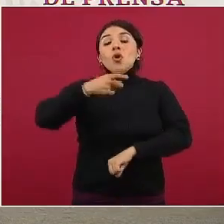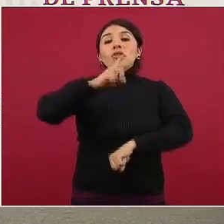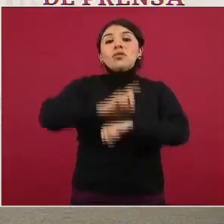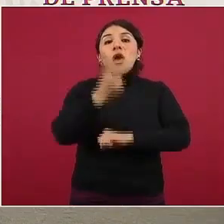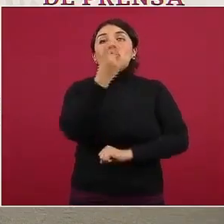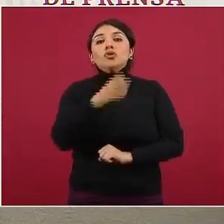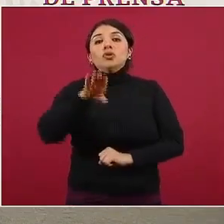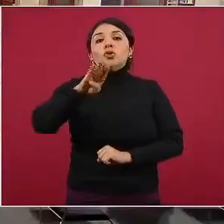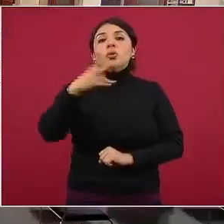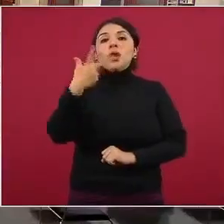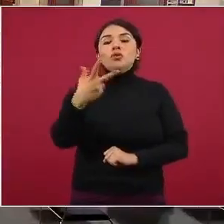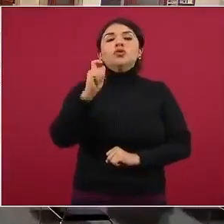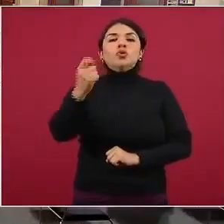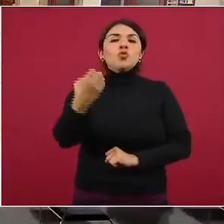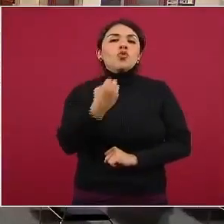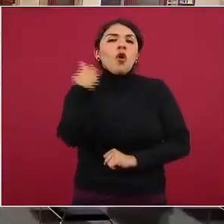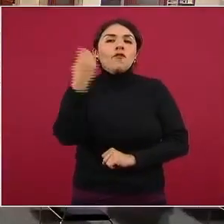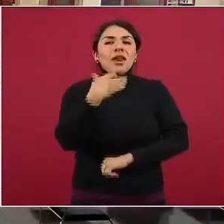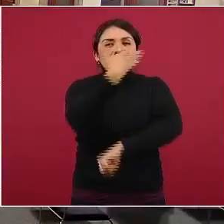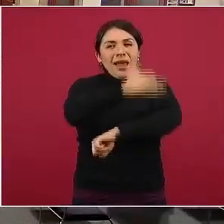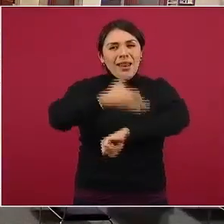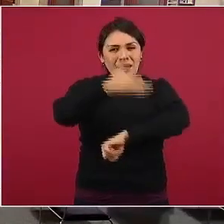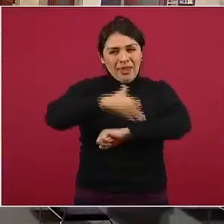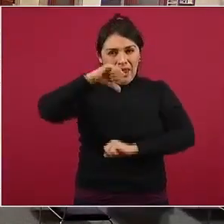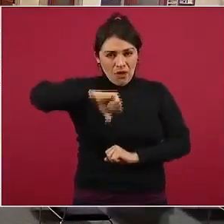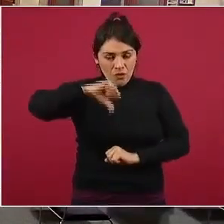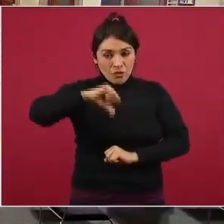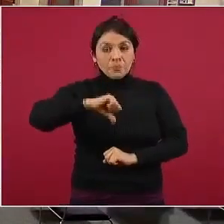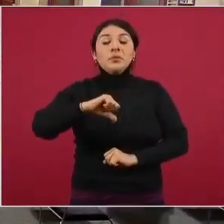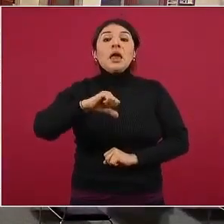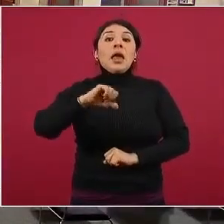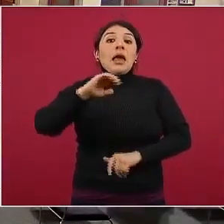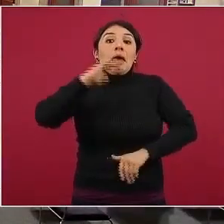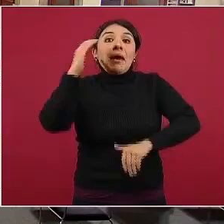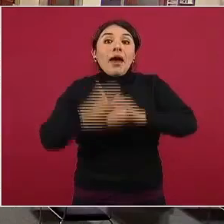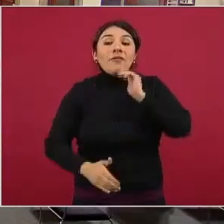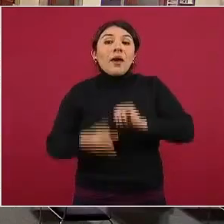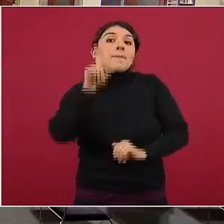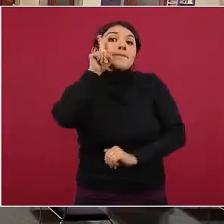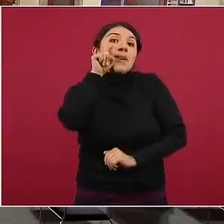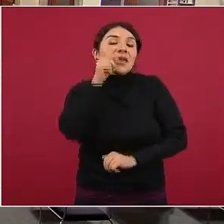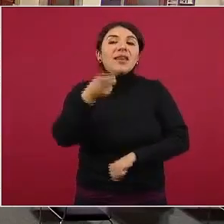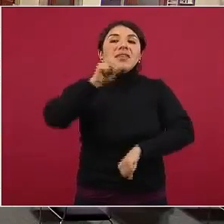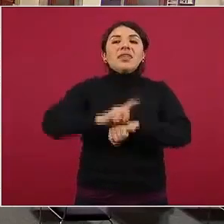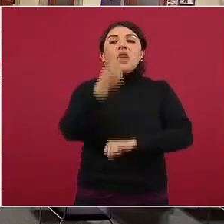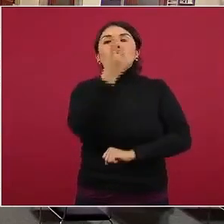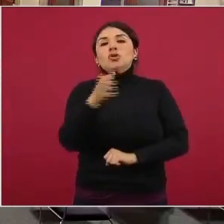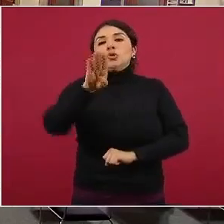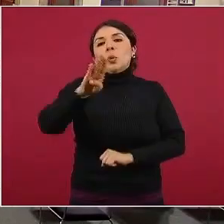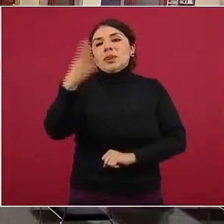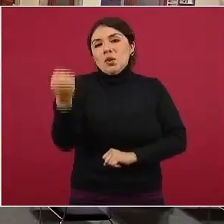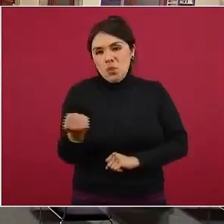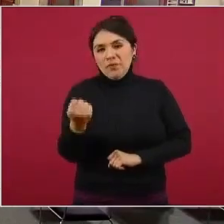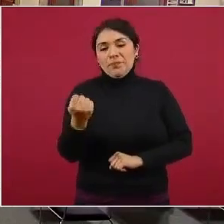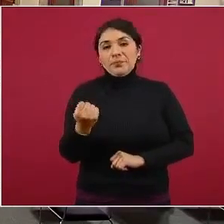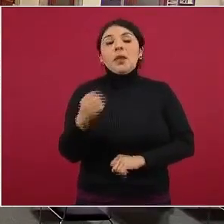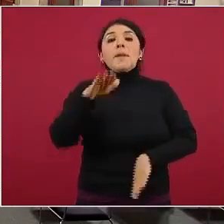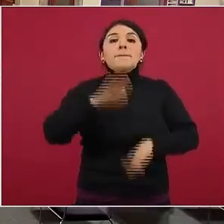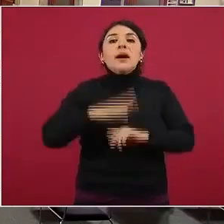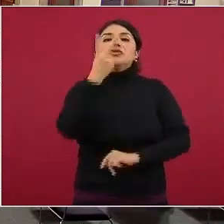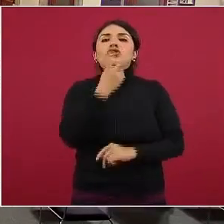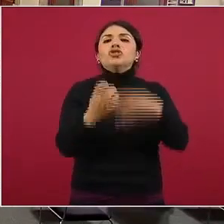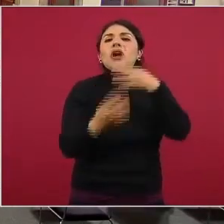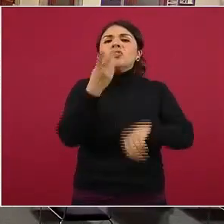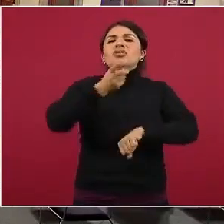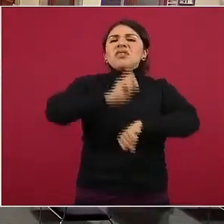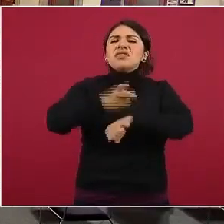98 conferencias vespertinas. Vamos a cerrar el año con 299 y 214 días